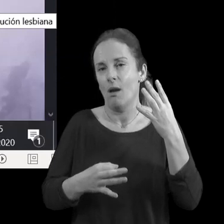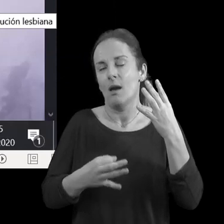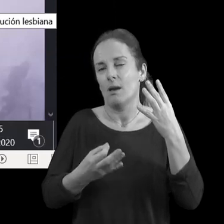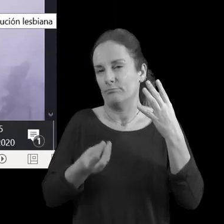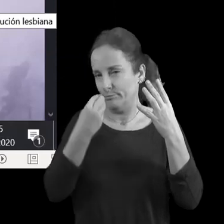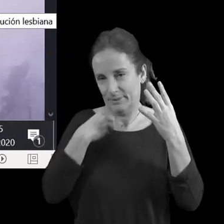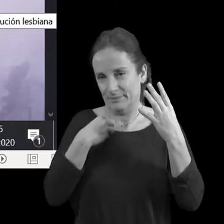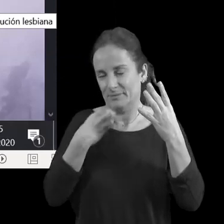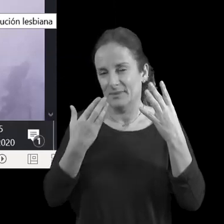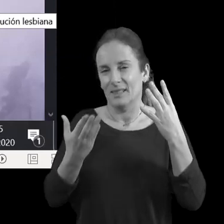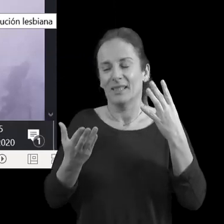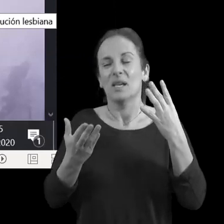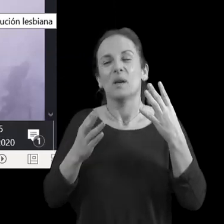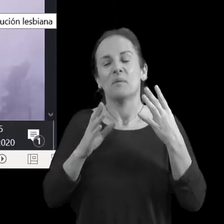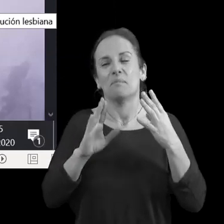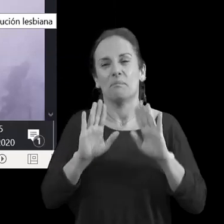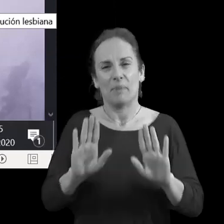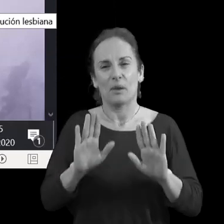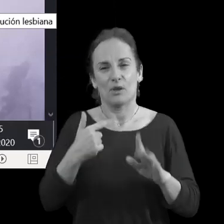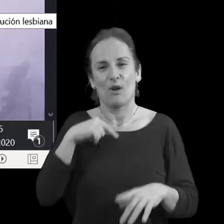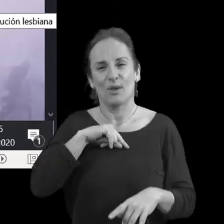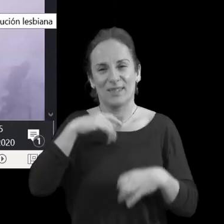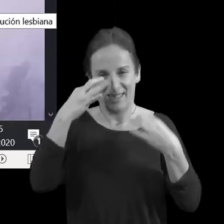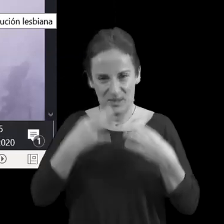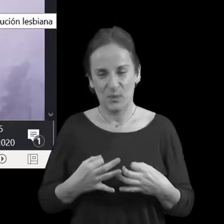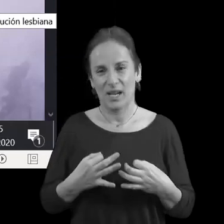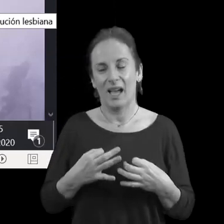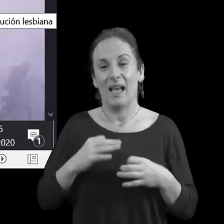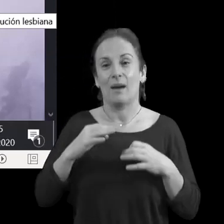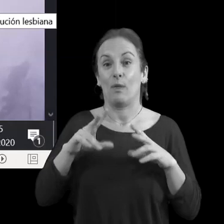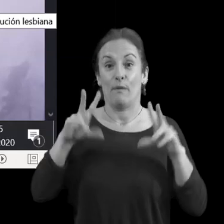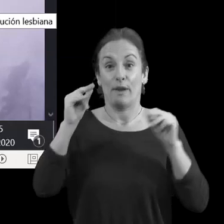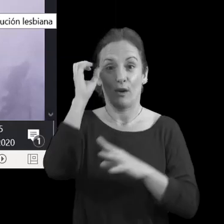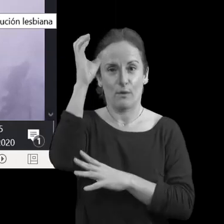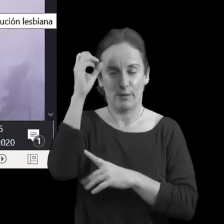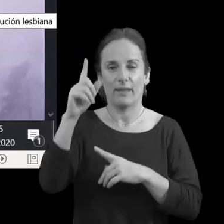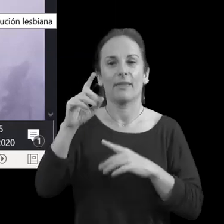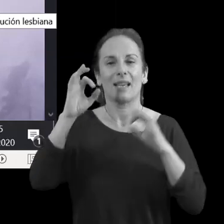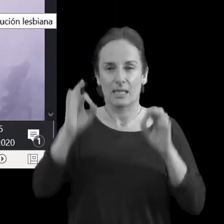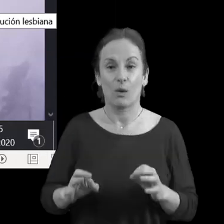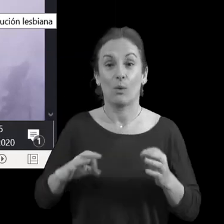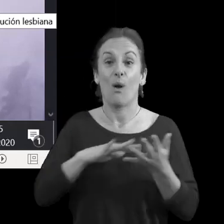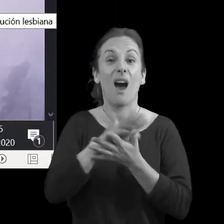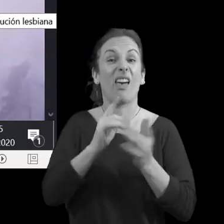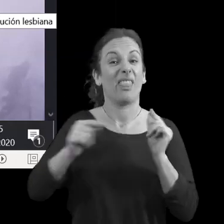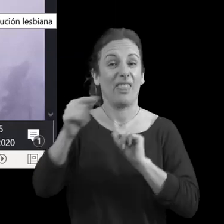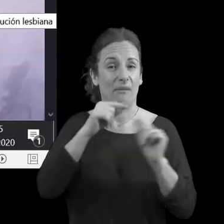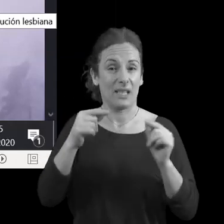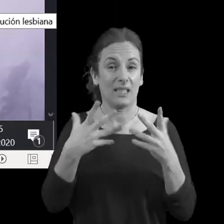que tengo estos días, ¿no? Pero estoy segura que luego podemos conversar sobre ella con